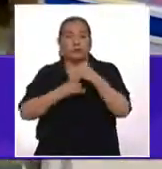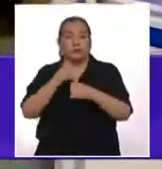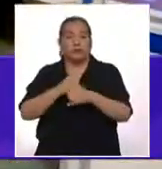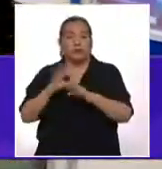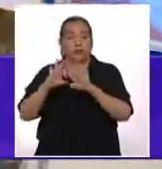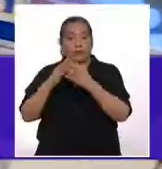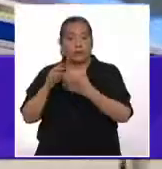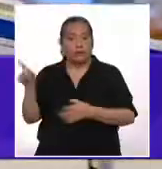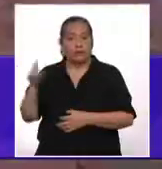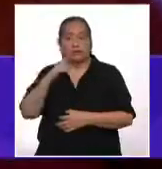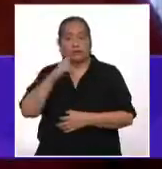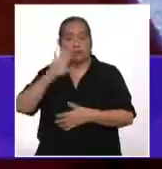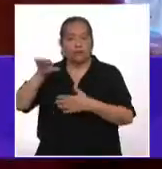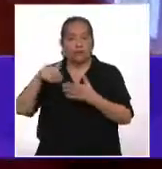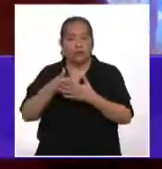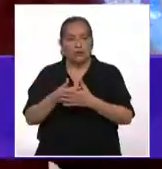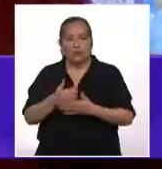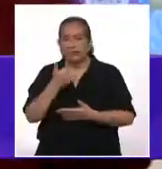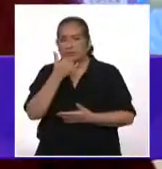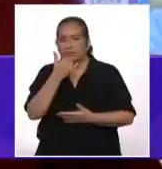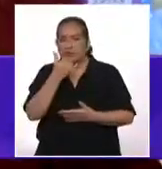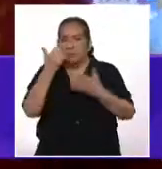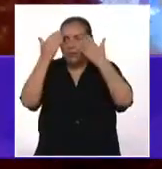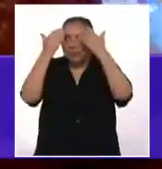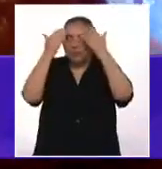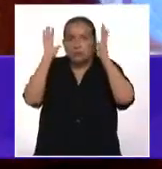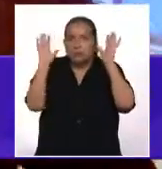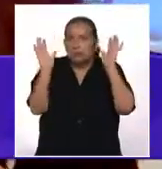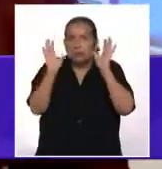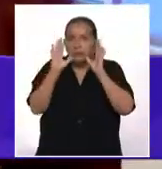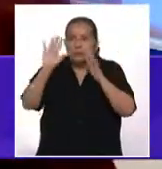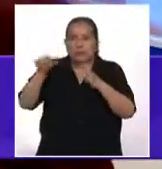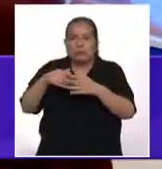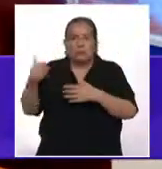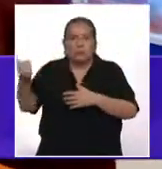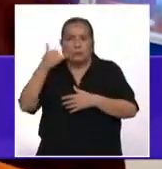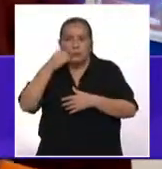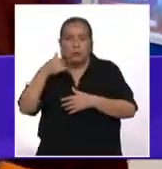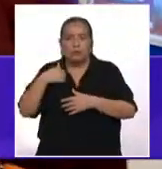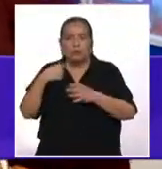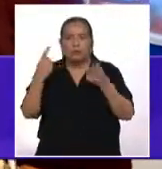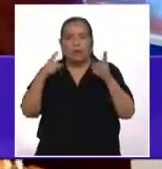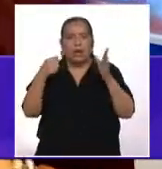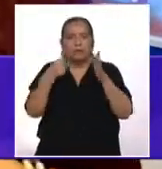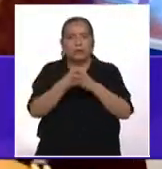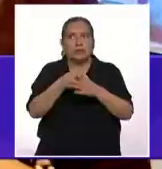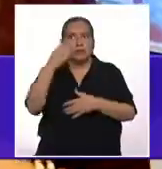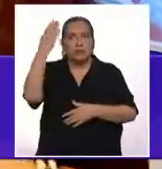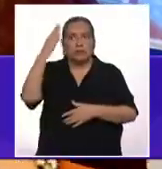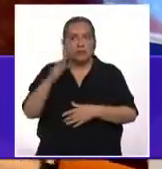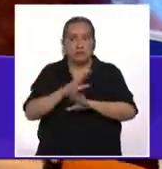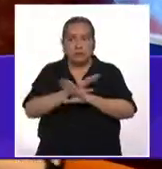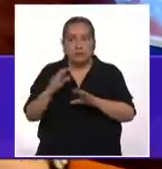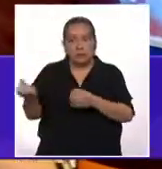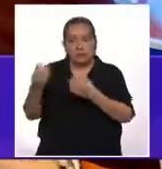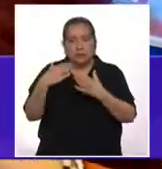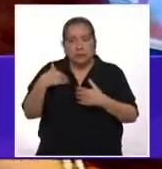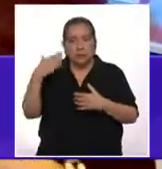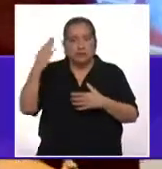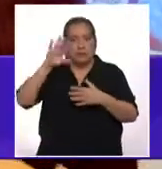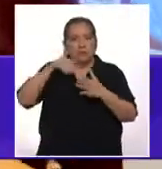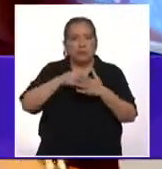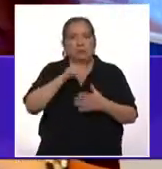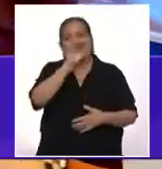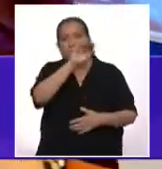última llegaron al lugar. Todavía no sabemos nada, por eso hemos venido, que ha pasado el accidente en Avenida Brasil. Todavía hemos venido,